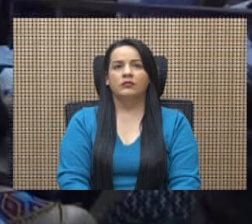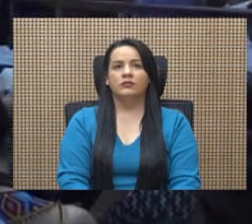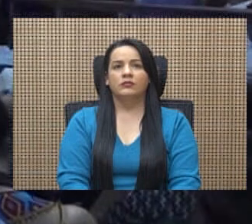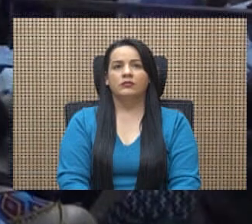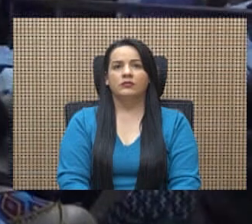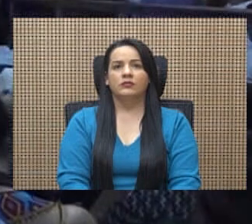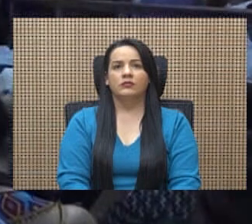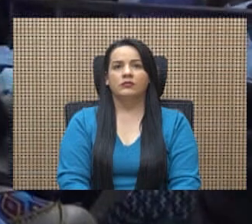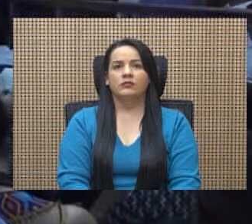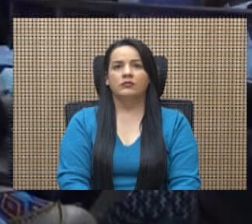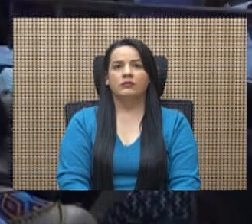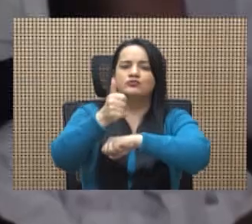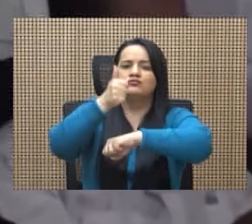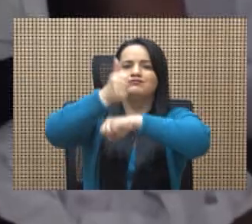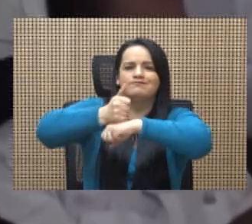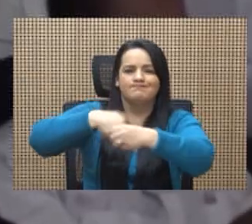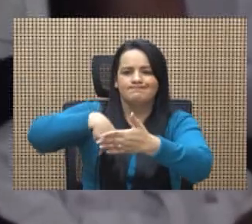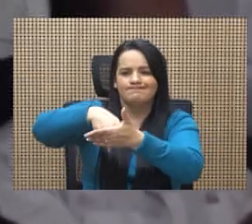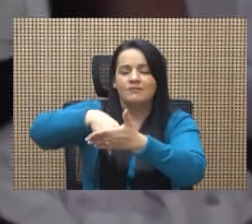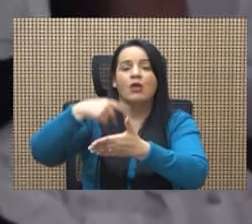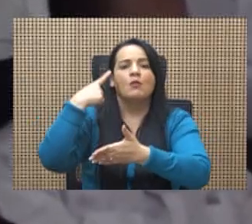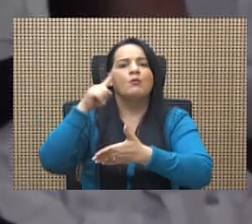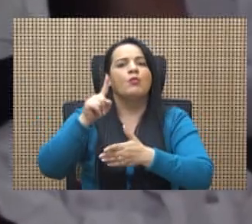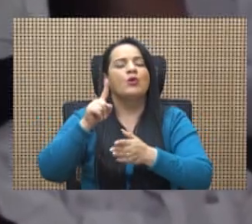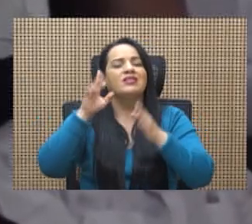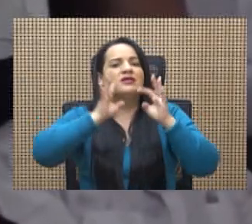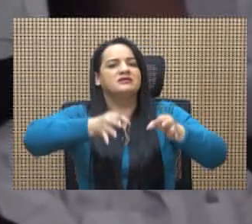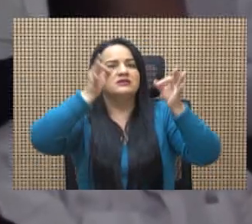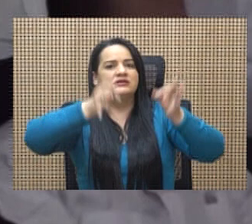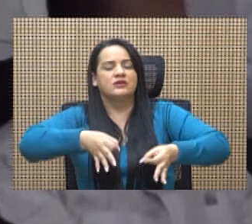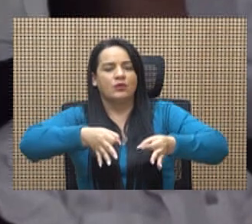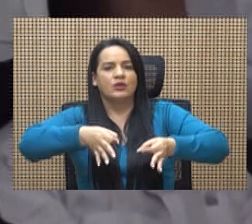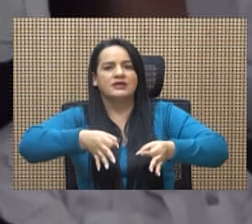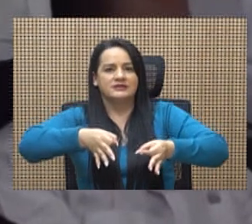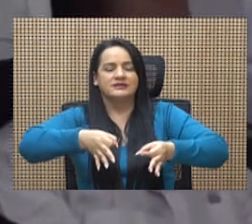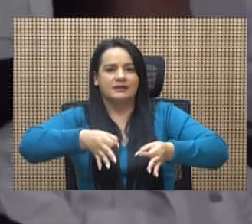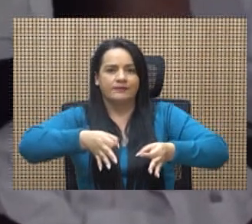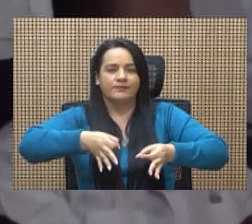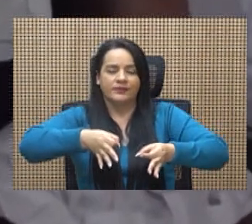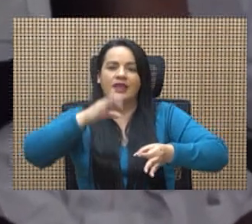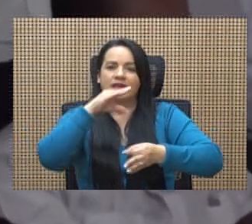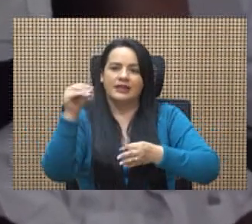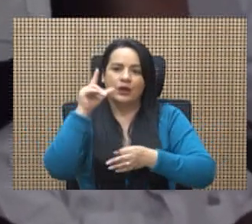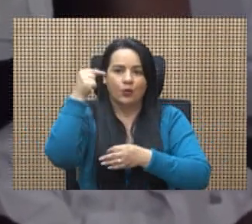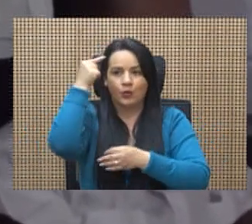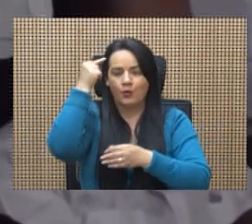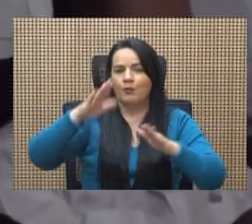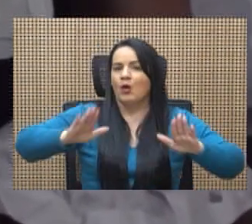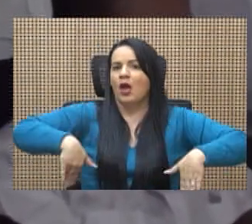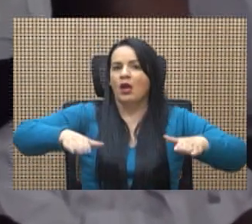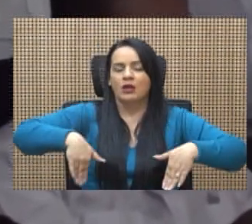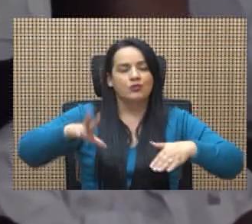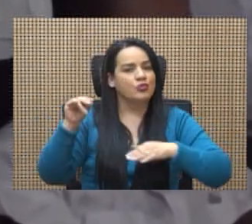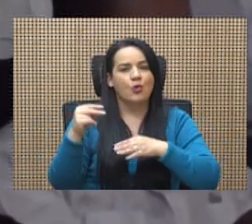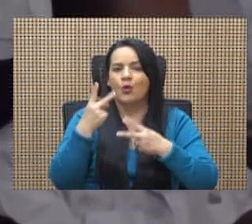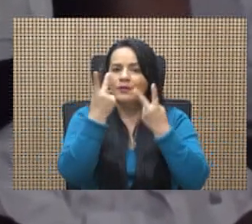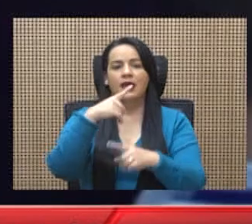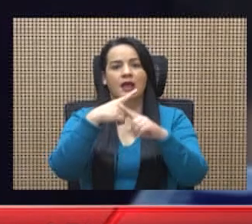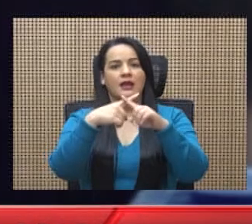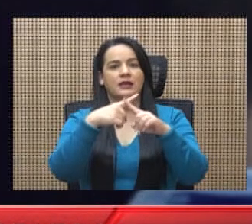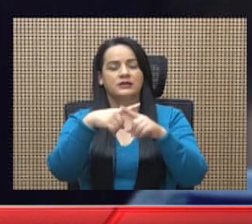pidieron los legisladores en el marco de la celebración del día de la persona negra y la cultura afrocostarricense